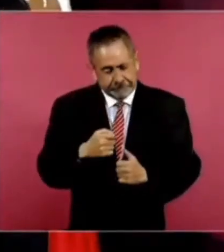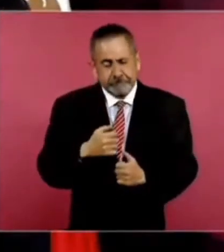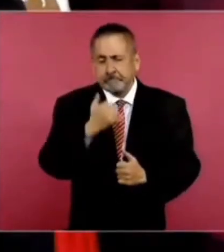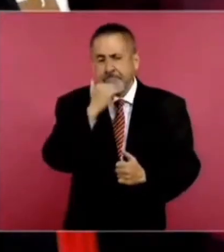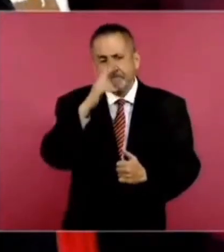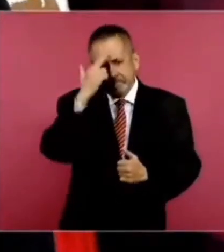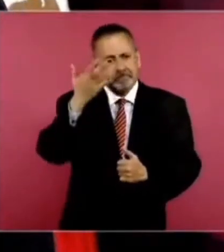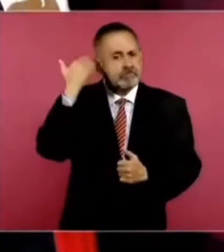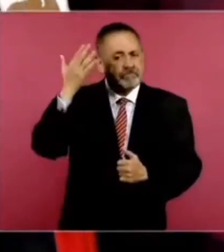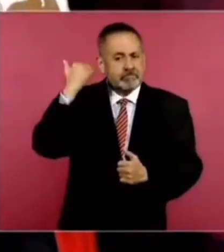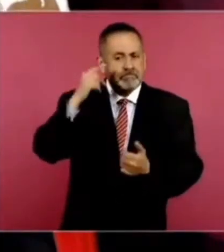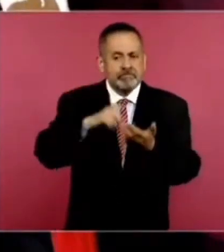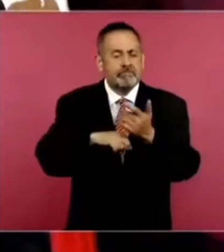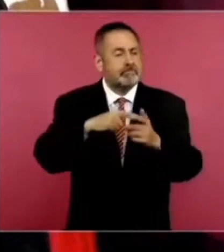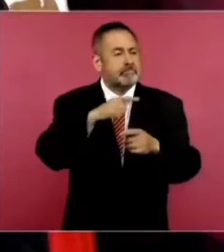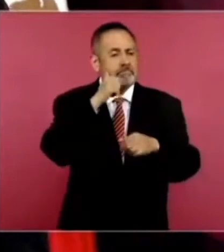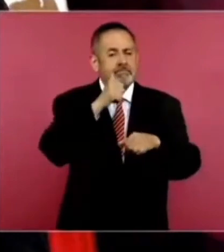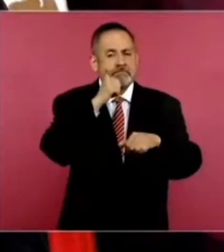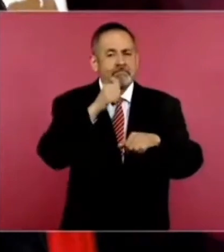de cualquier estado